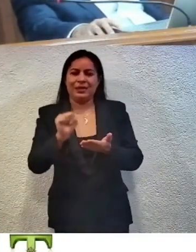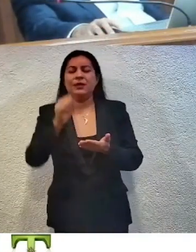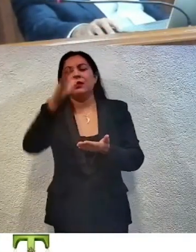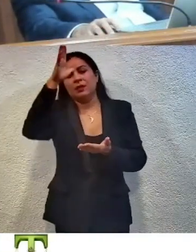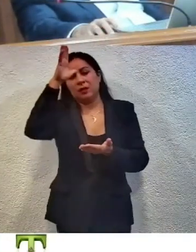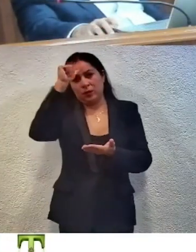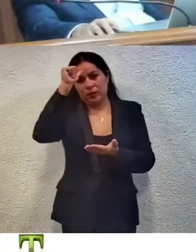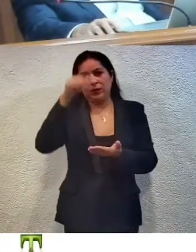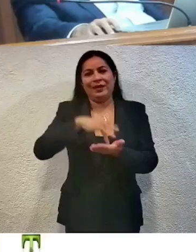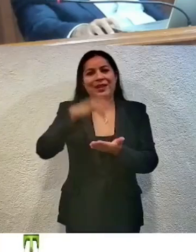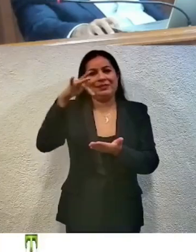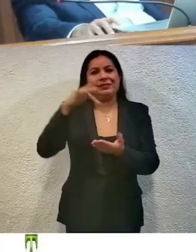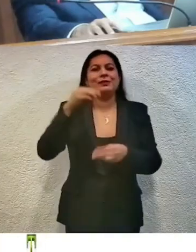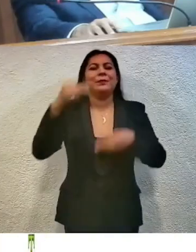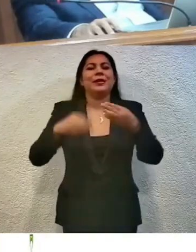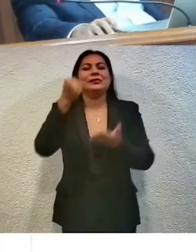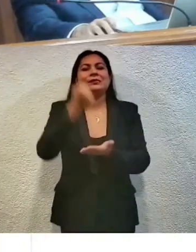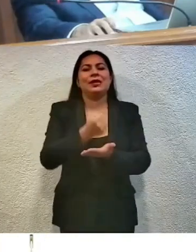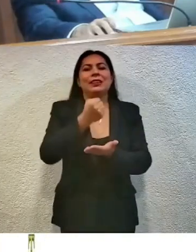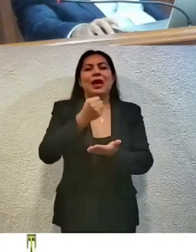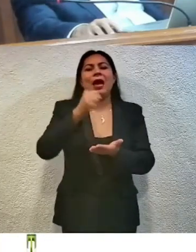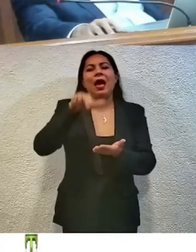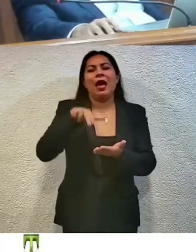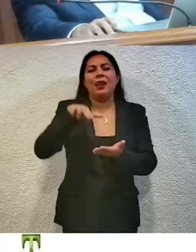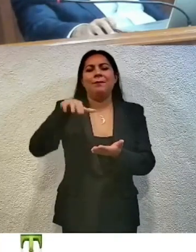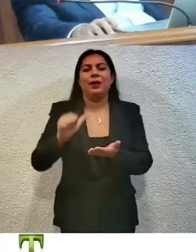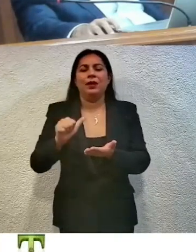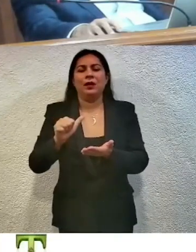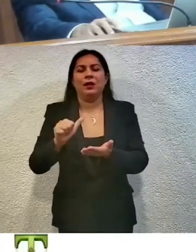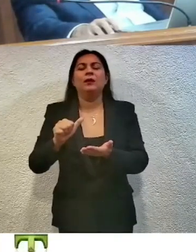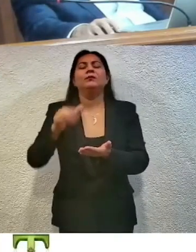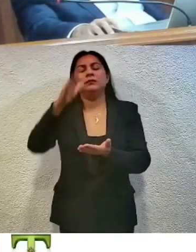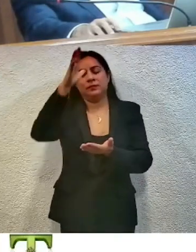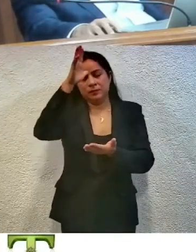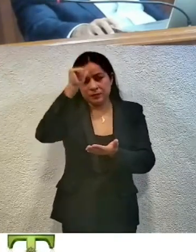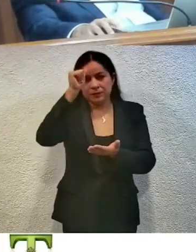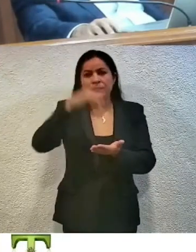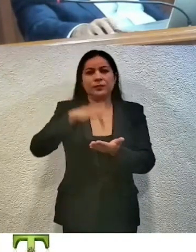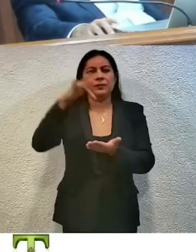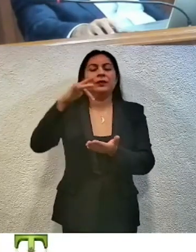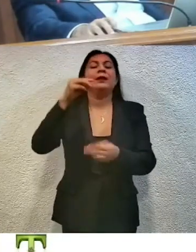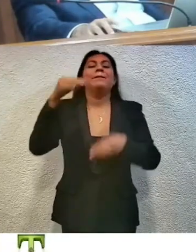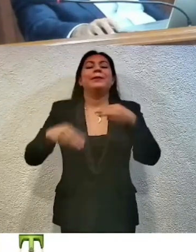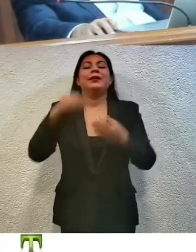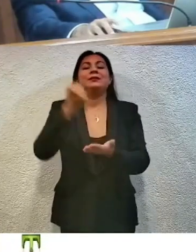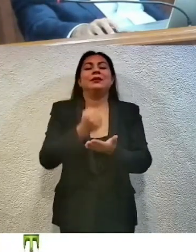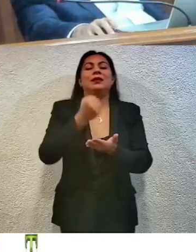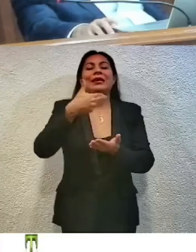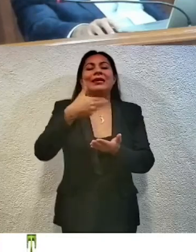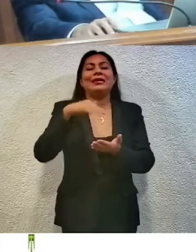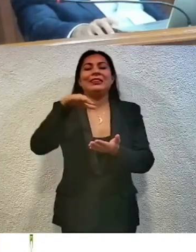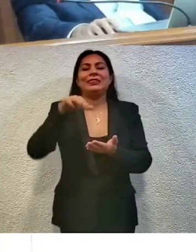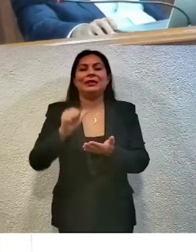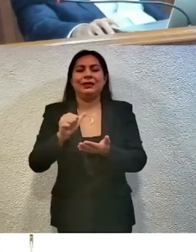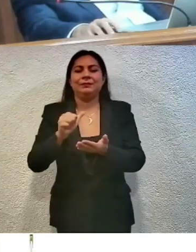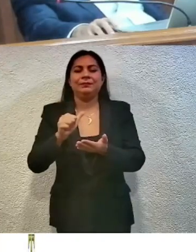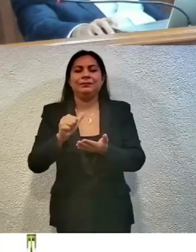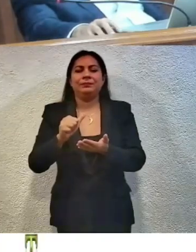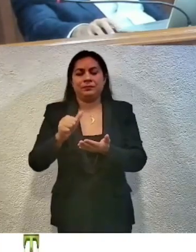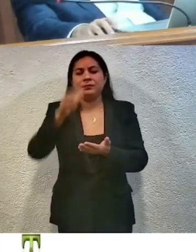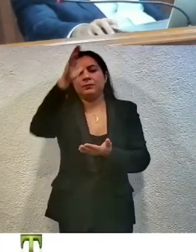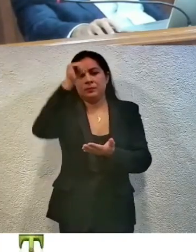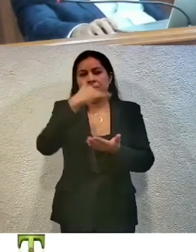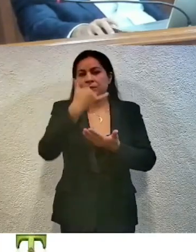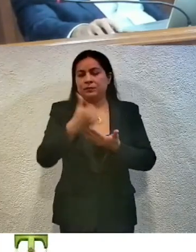proyecto. Gracias, magistrado. Magistrada Almadelia Eugenio Alcaraz. Con el proyecto. Gracias, magistrada. Magistrada Hilda Rosa Delgado Brito. A favor